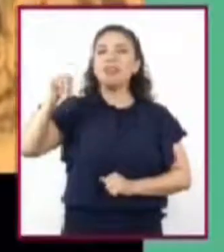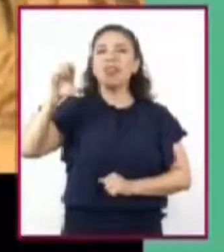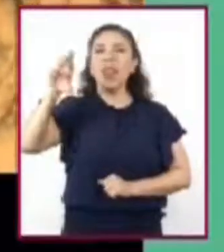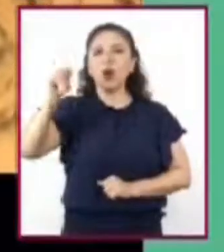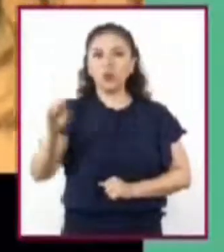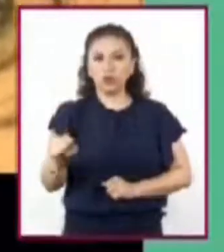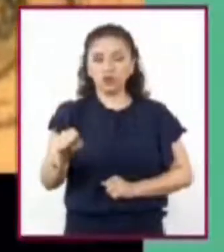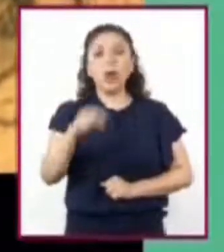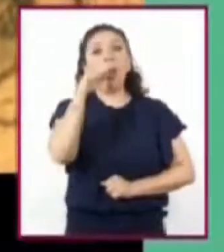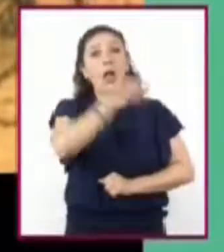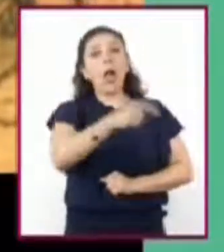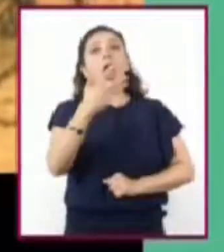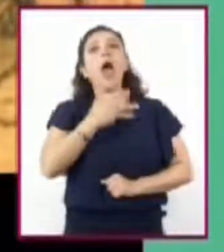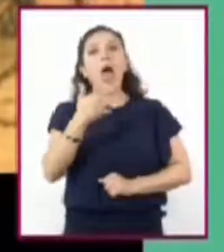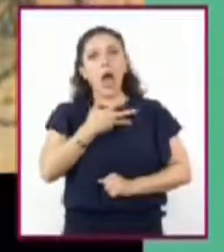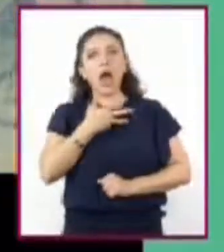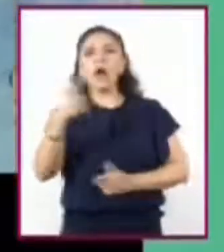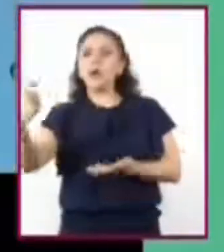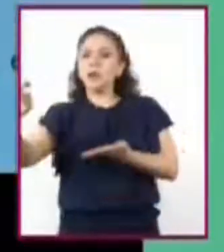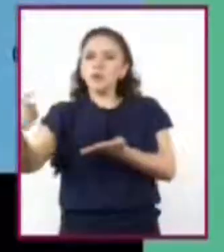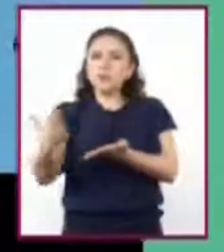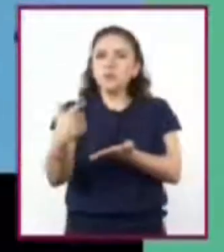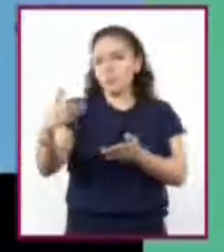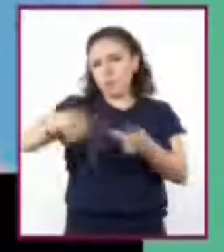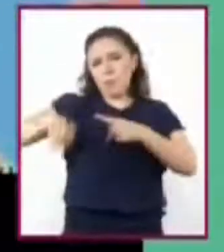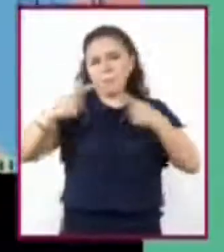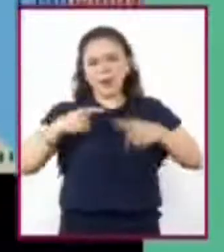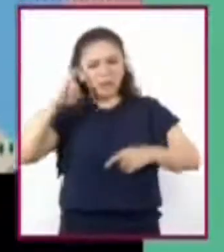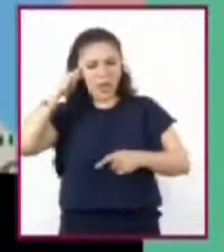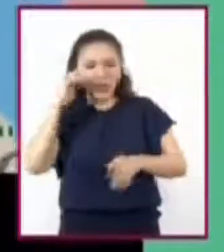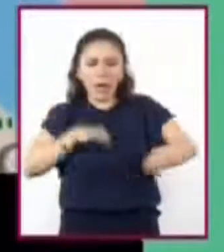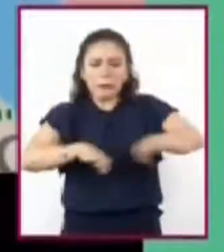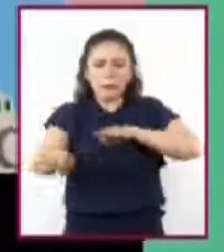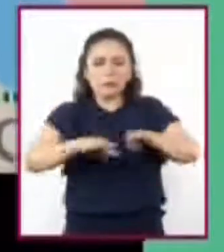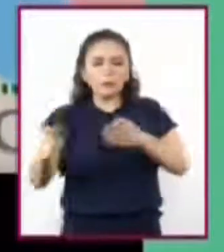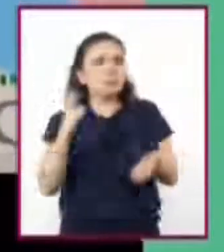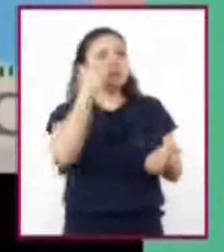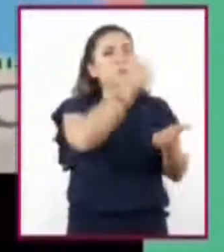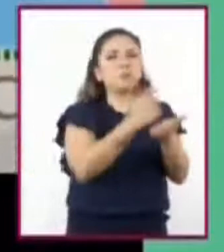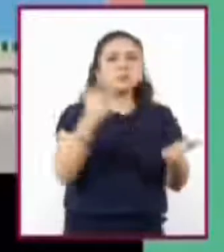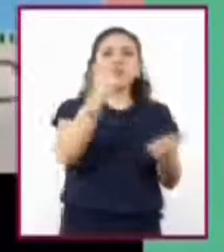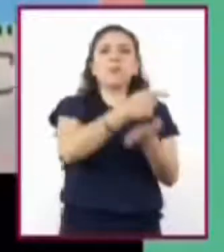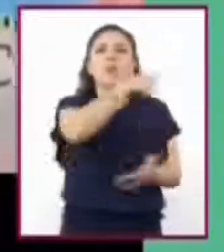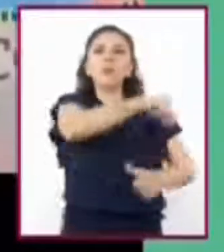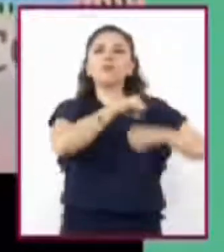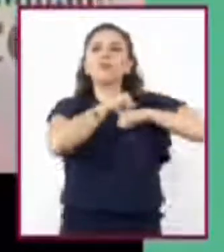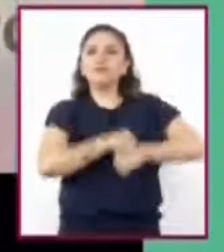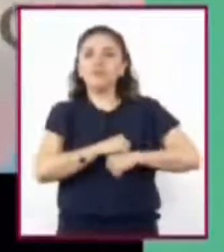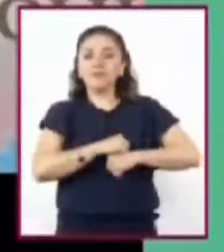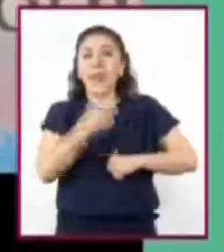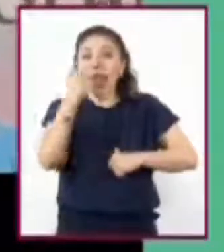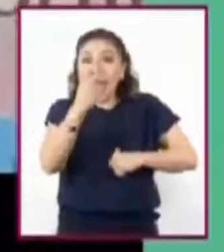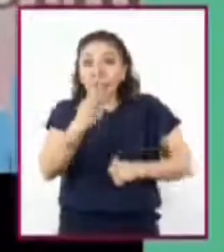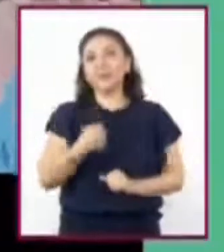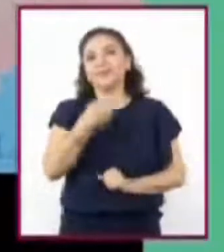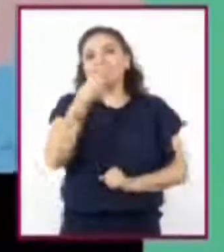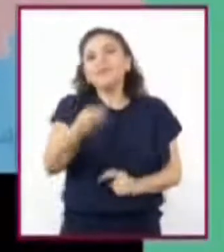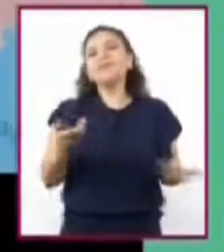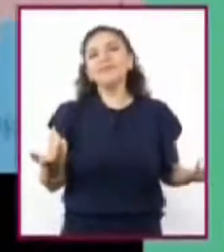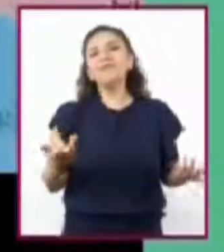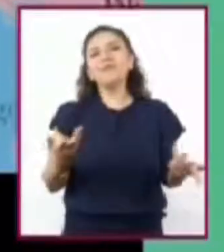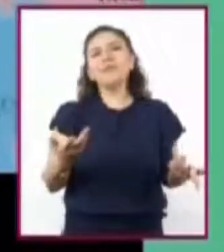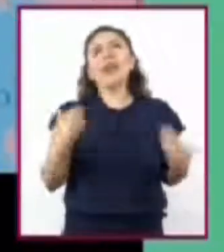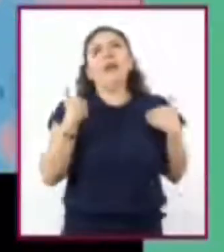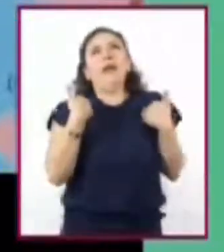que reciben el tributo de los pueblos encomendados. Por lo que vengo diciendo, pues